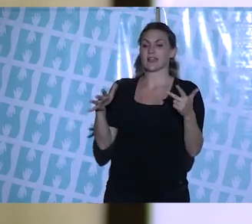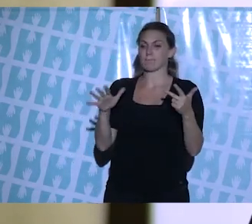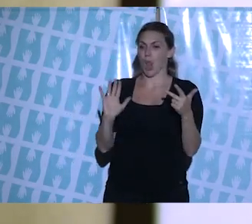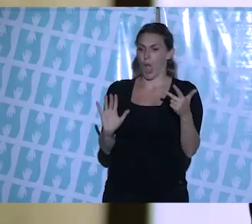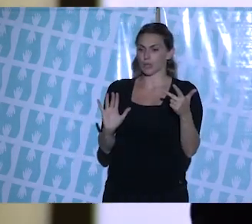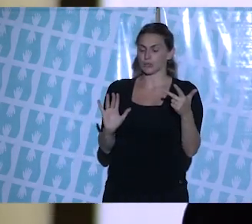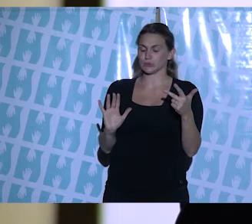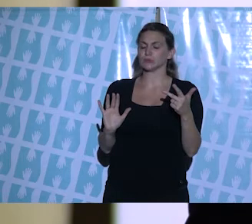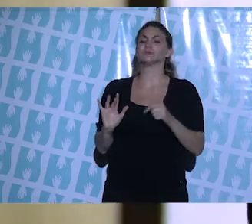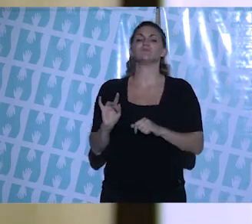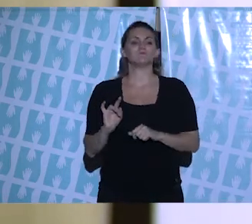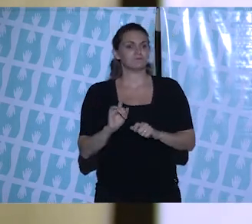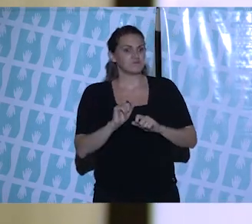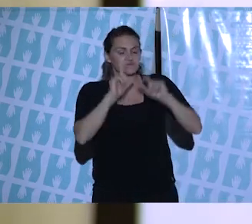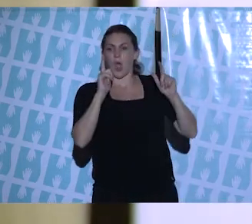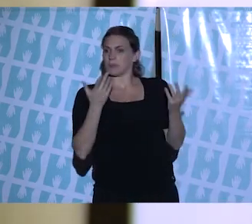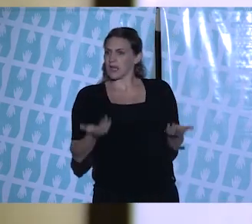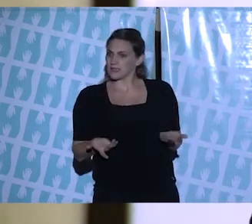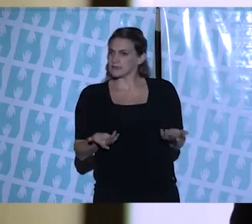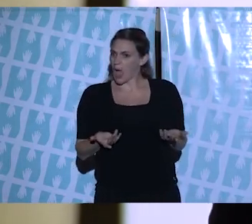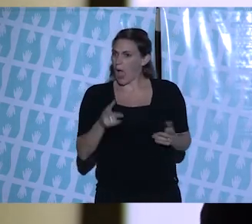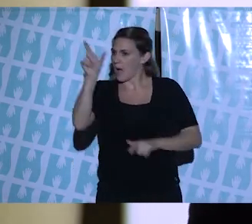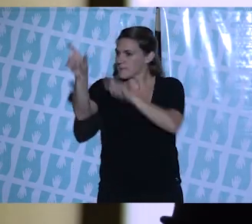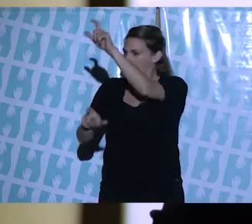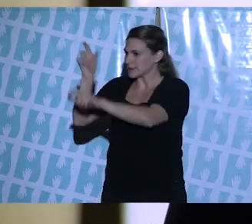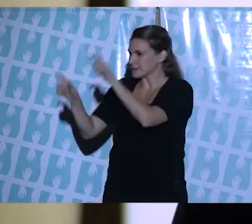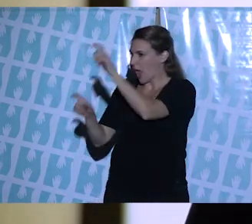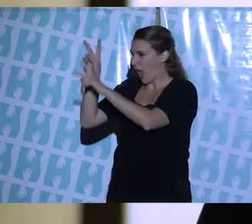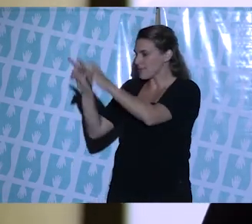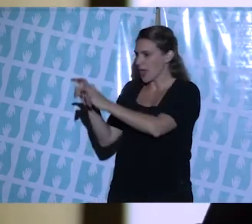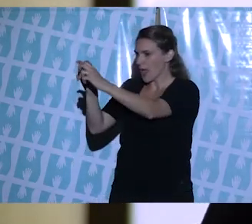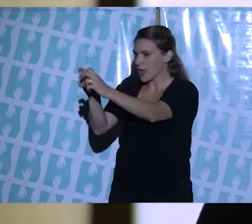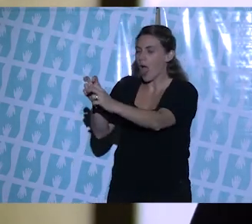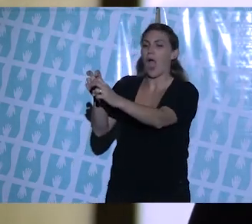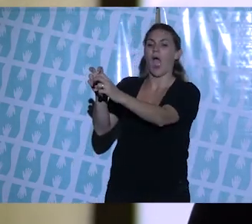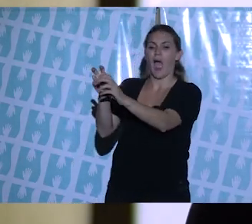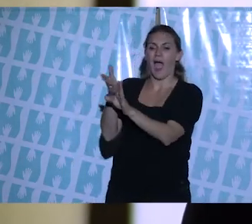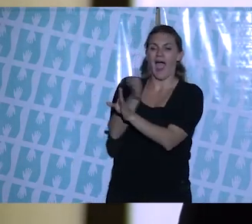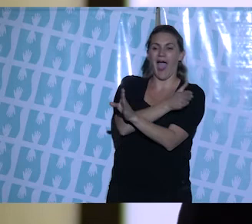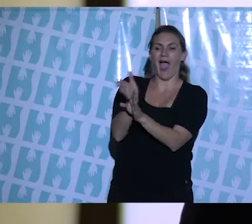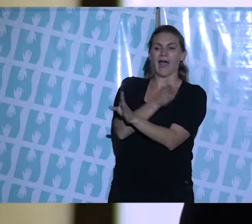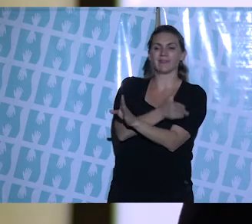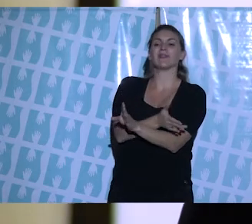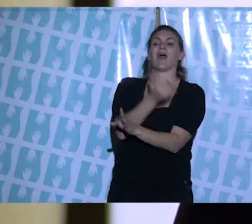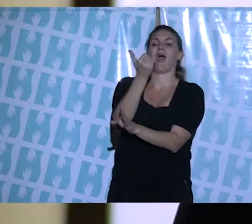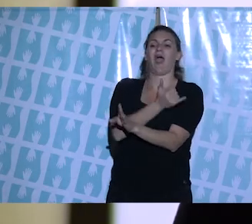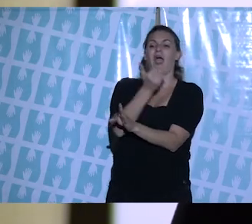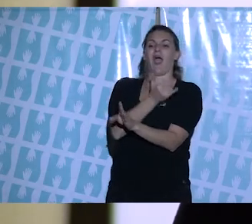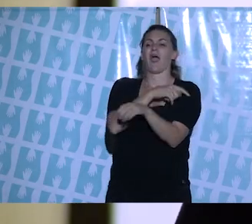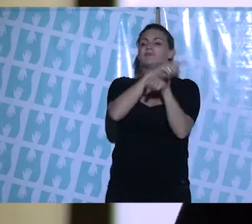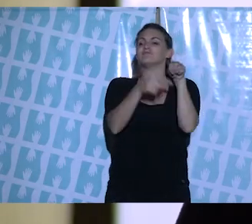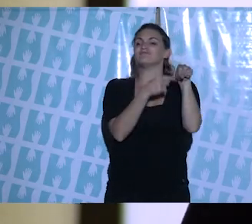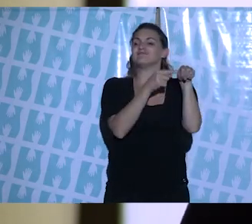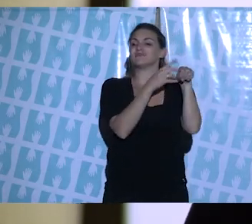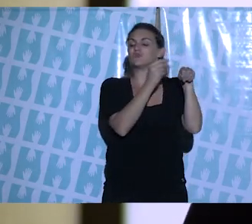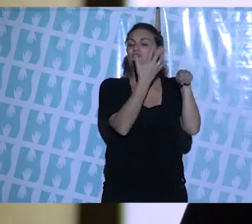sorpresa, se encontraron que muchos de esos individuos ya tenían depósitos anormales de alfa-sinucleína y